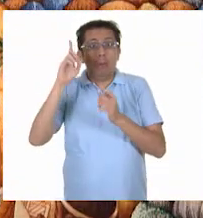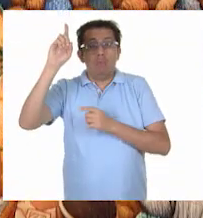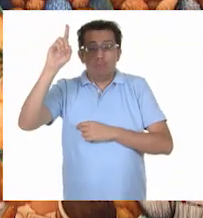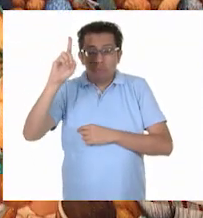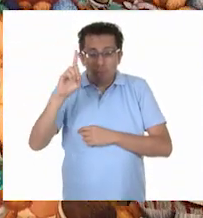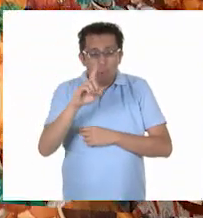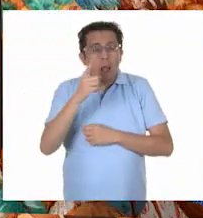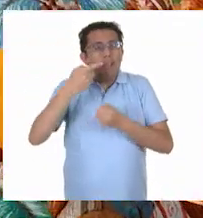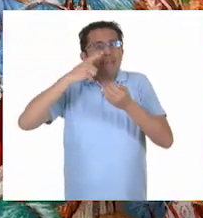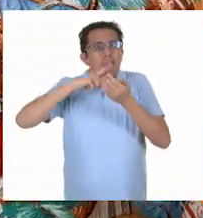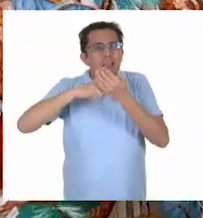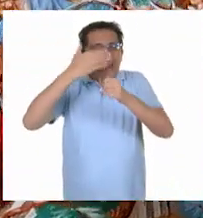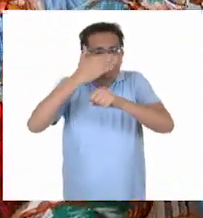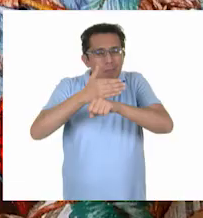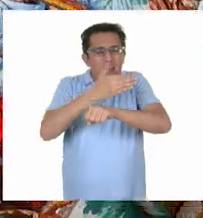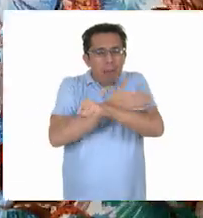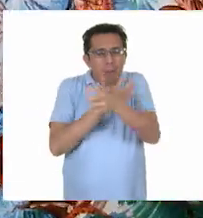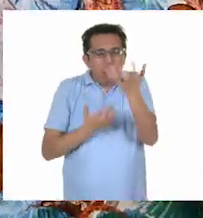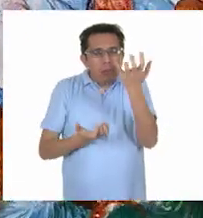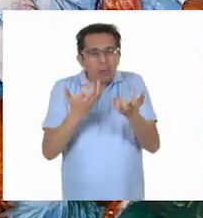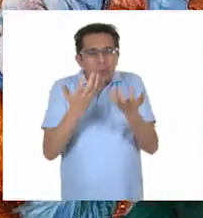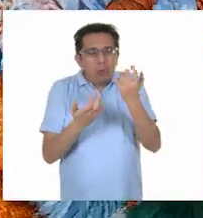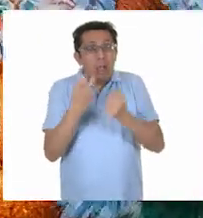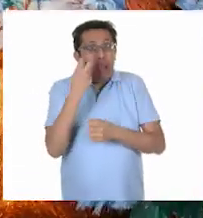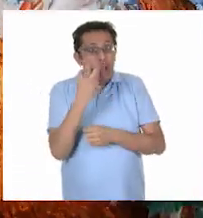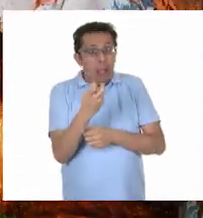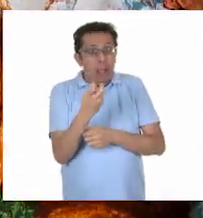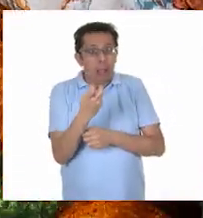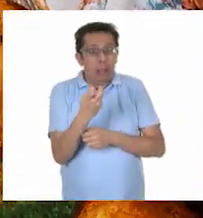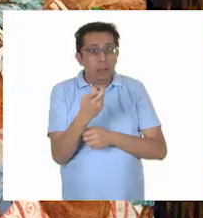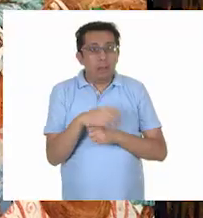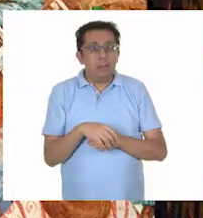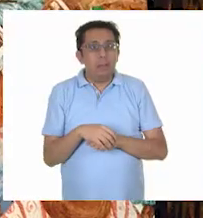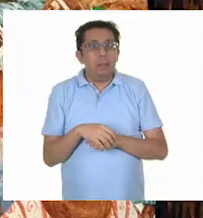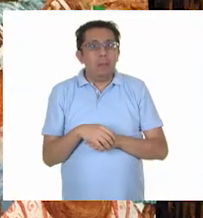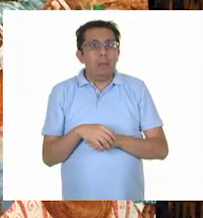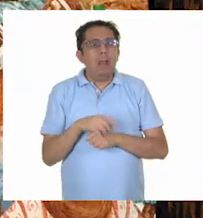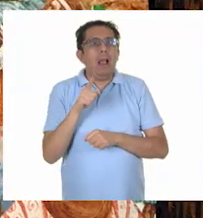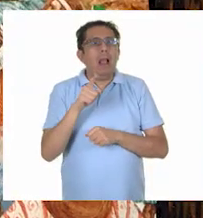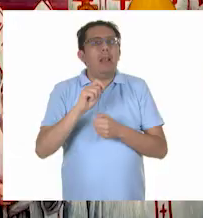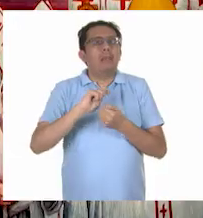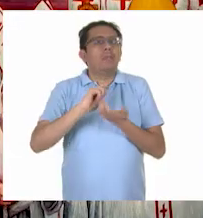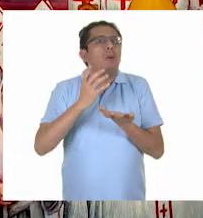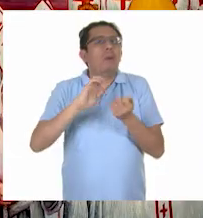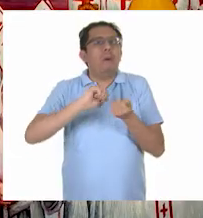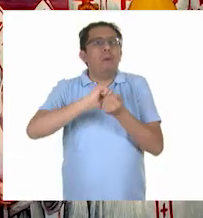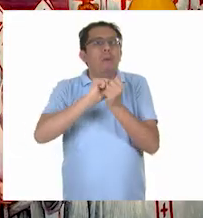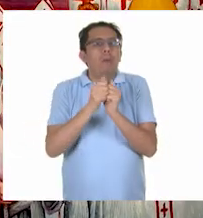llamas. En este fuego, elemento simbólico de transición a la fe.